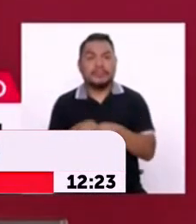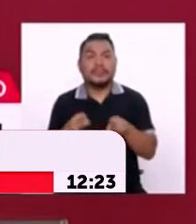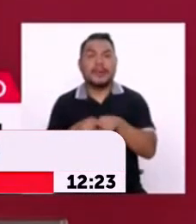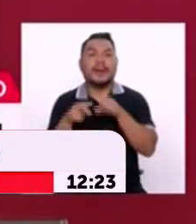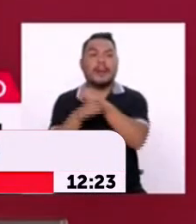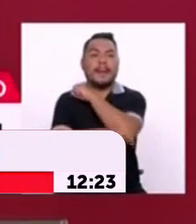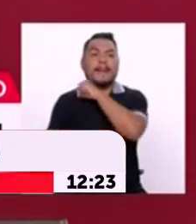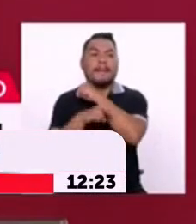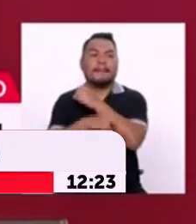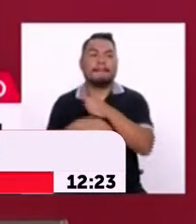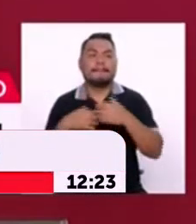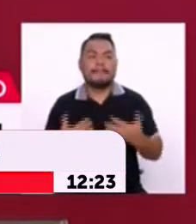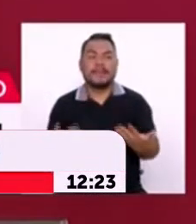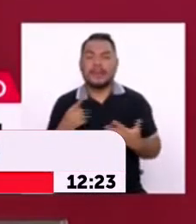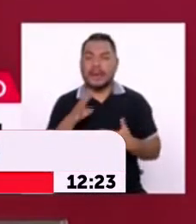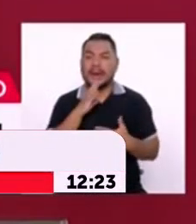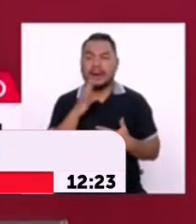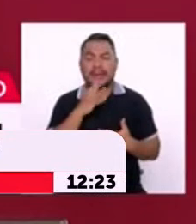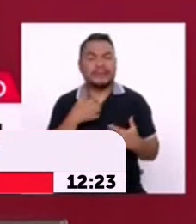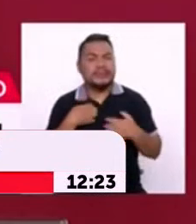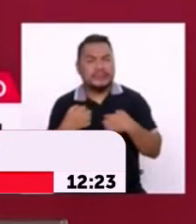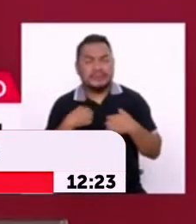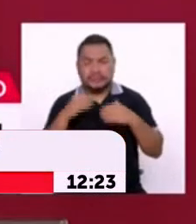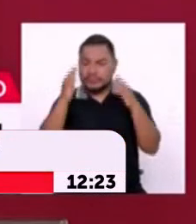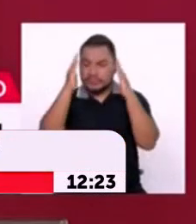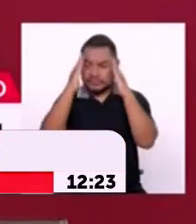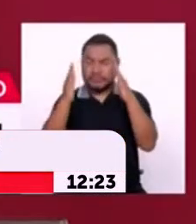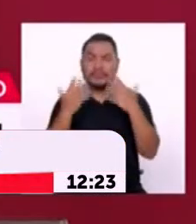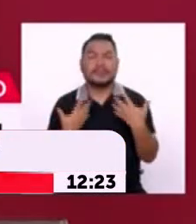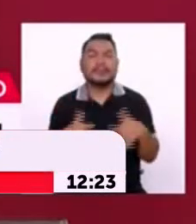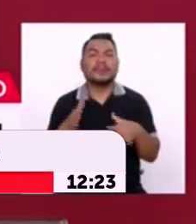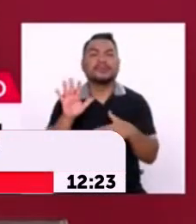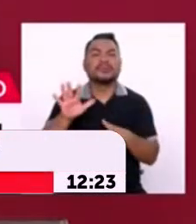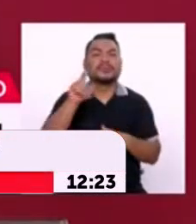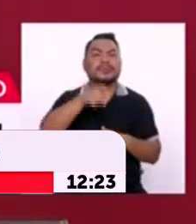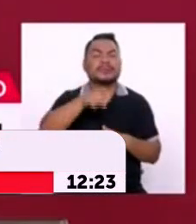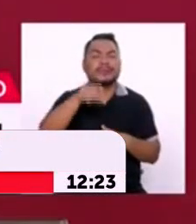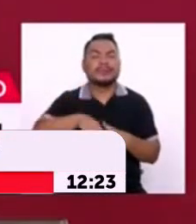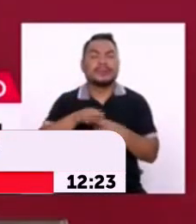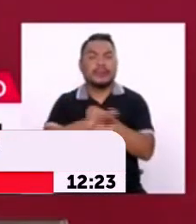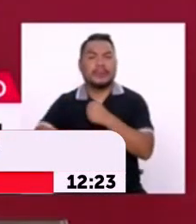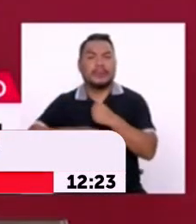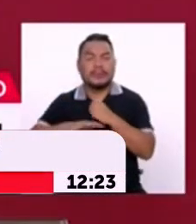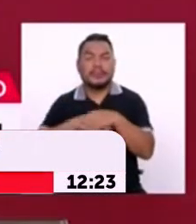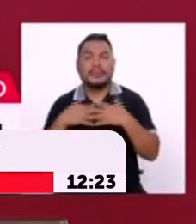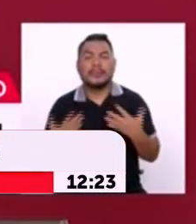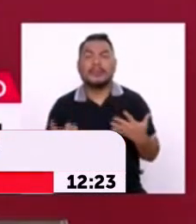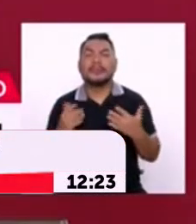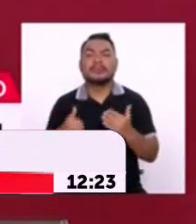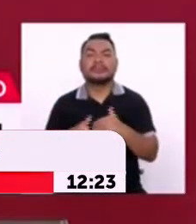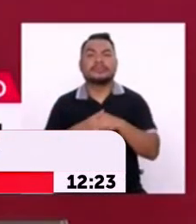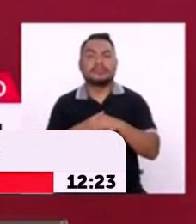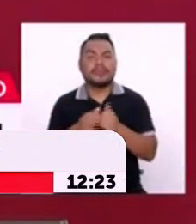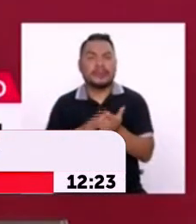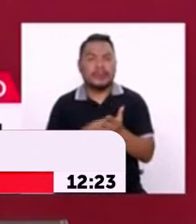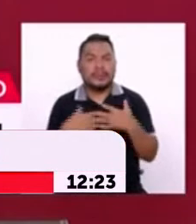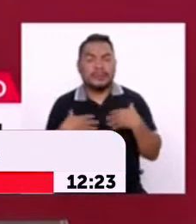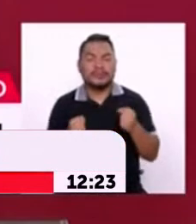Recibimos también un país que clamaba atención de sus necesidades básicas, como